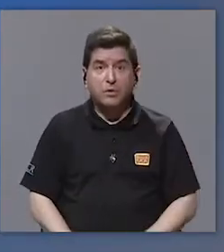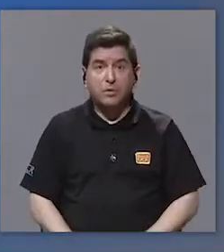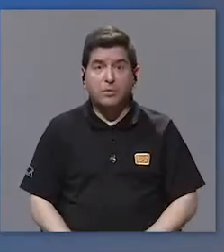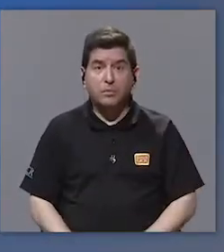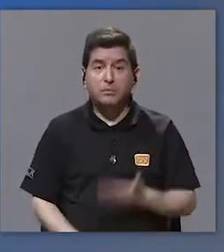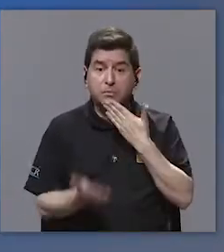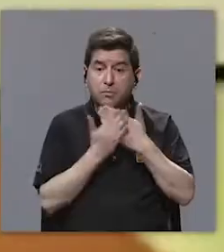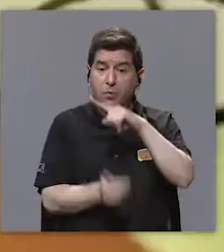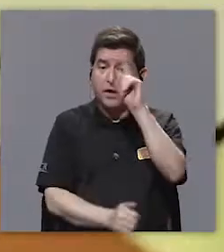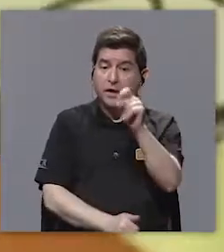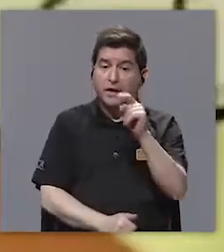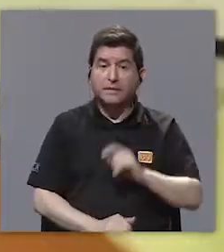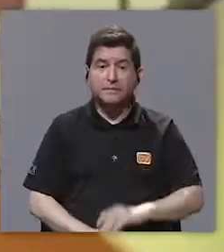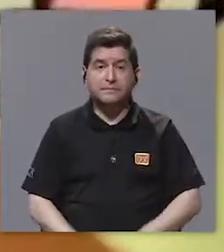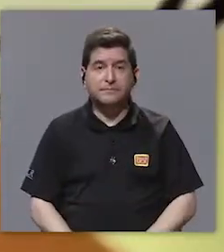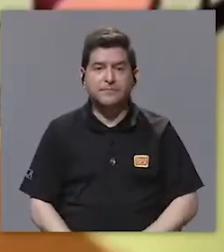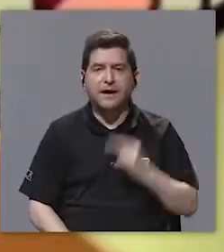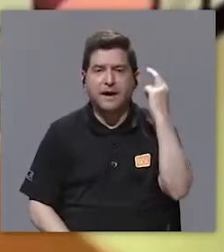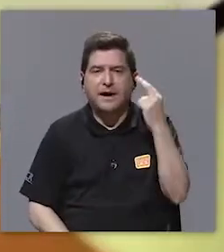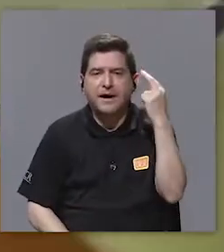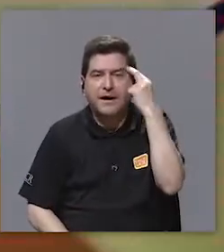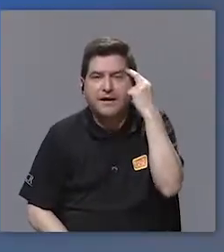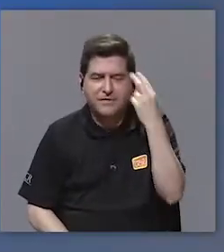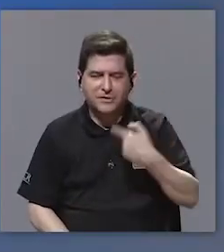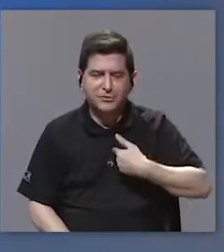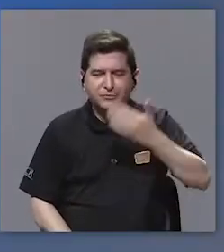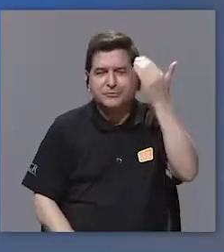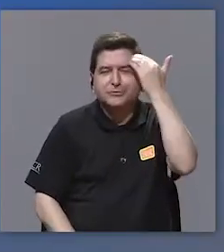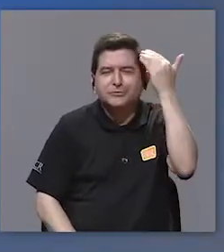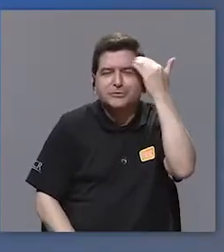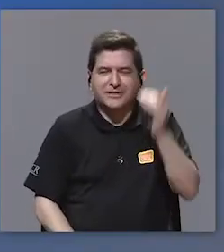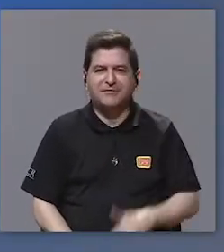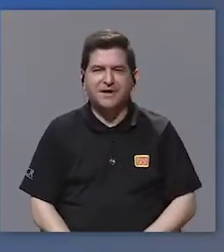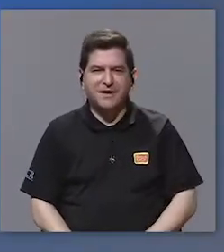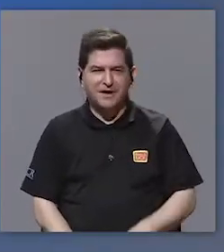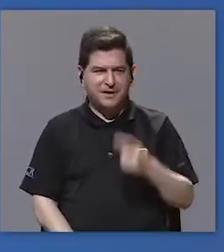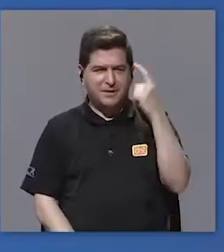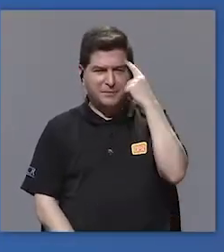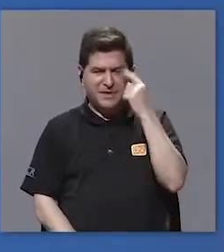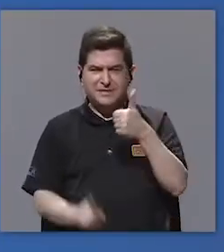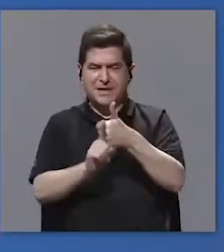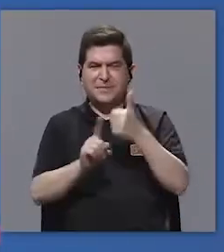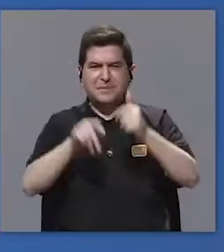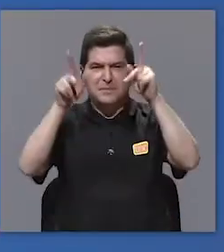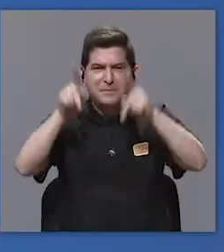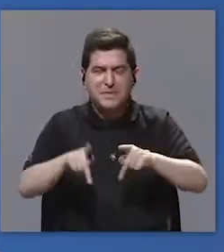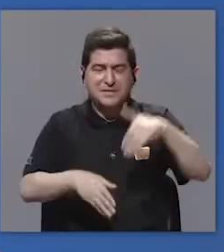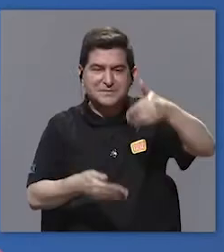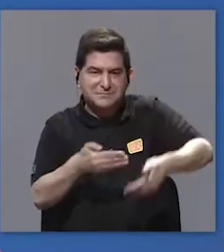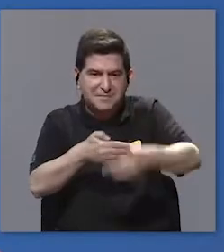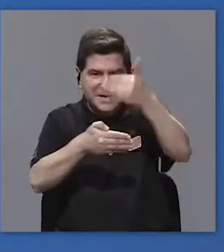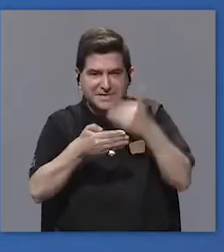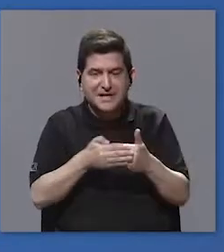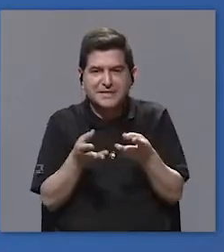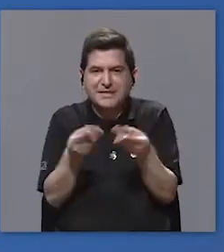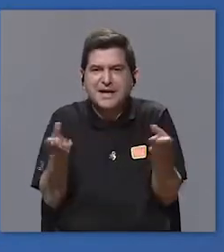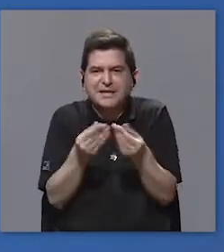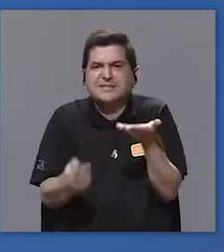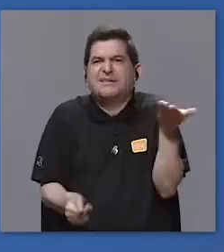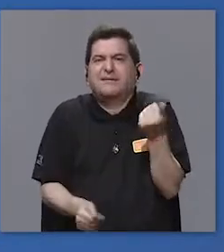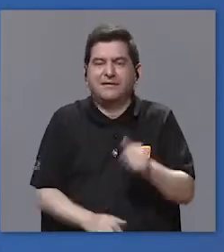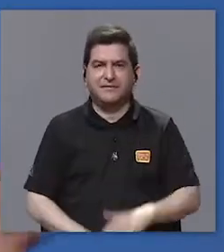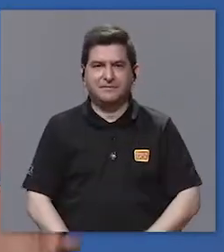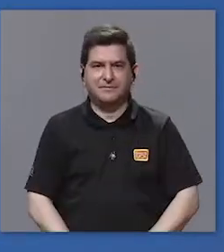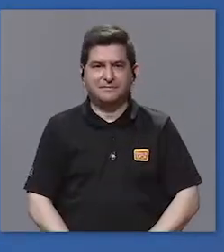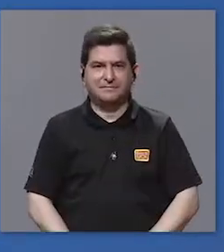tendría sentido pregunta y por eso también me gustaría saber qué piensan las mismas personas que están detrás